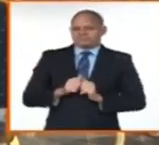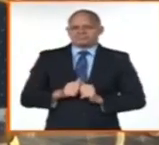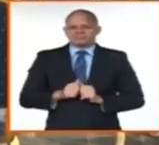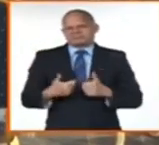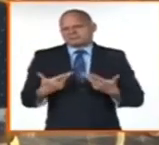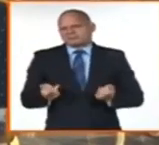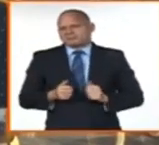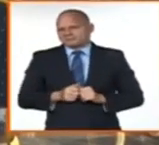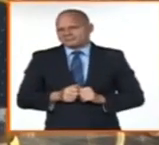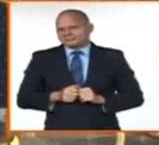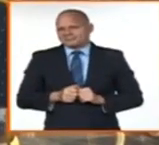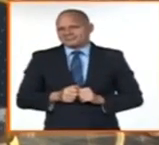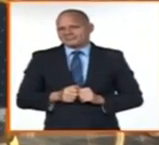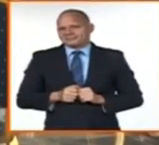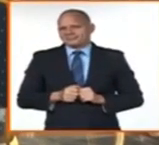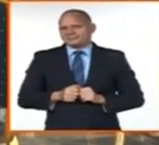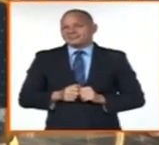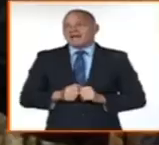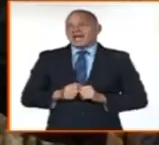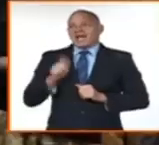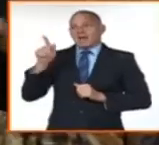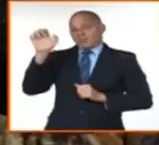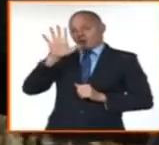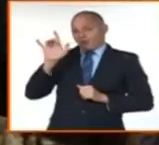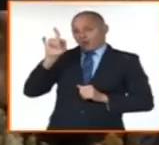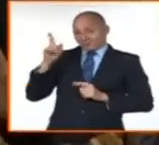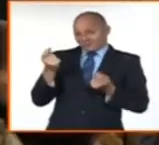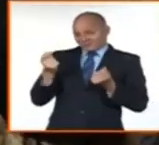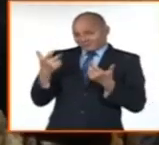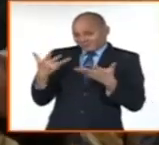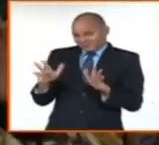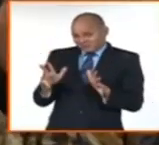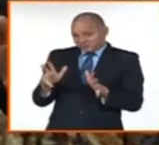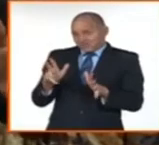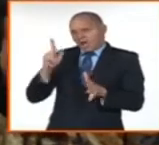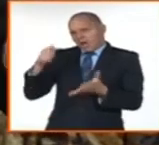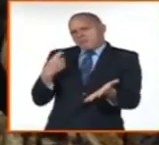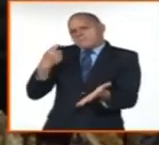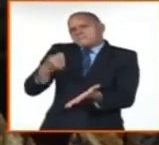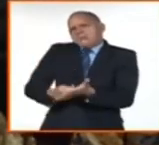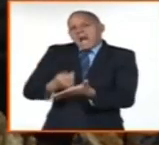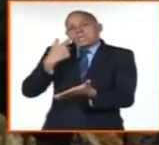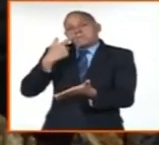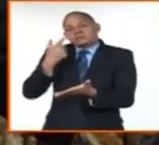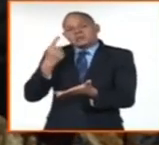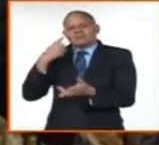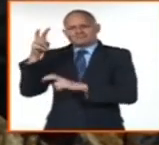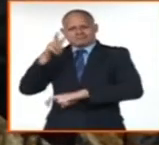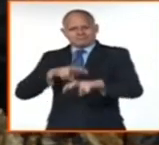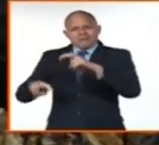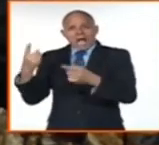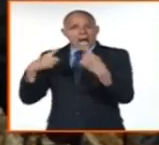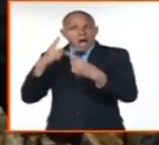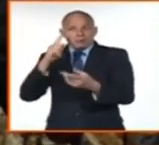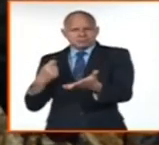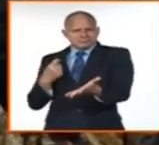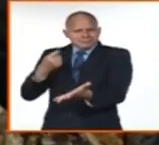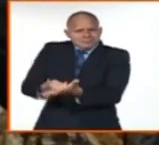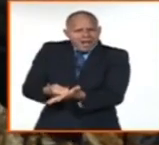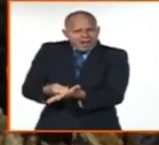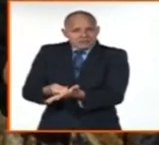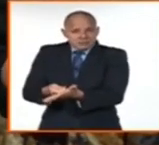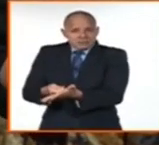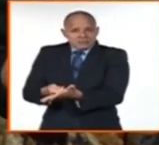apuesta y pone una cantidad de financiamiento para una investigación y te puede salir bien o te puede salir mal. Pero hubo una potencia mundial que le